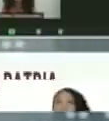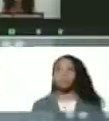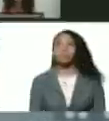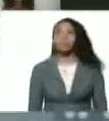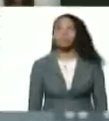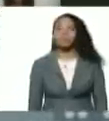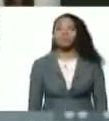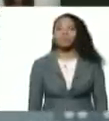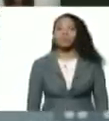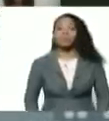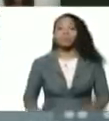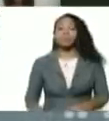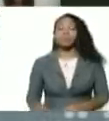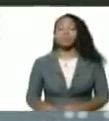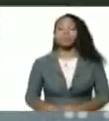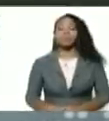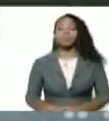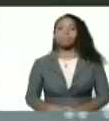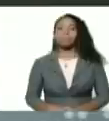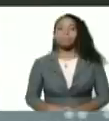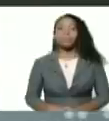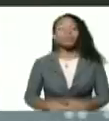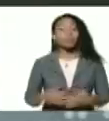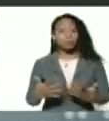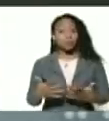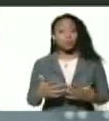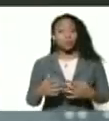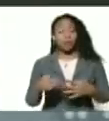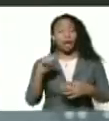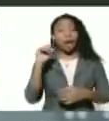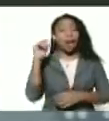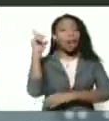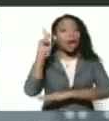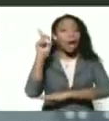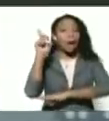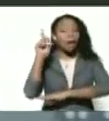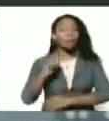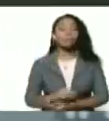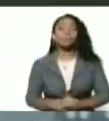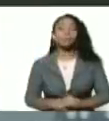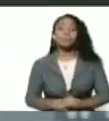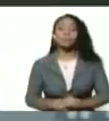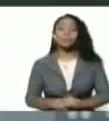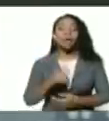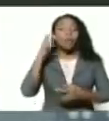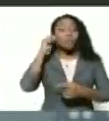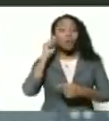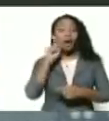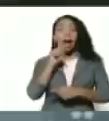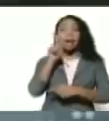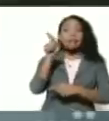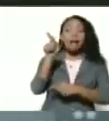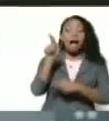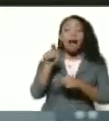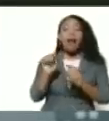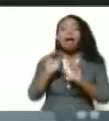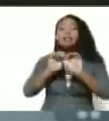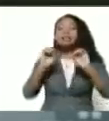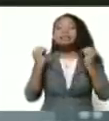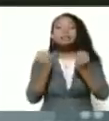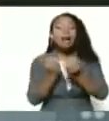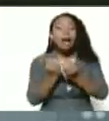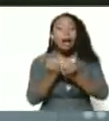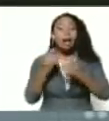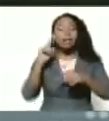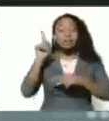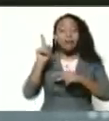Luzmialit Perdomo, Lara Reni Peroso. Allá está la sala situacional de Hogares de la